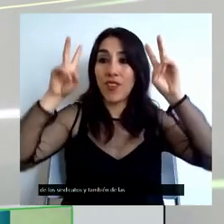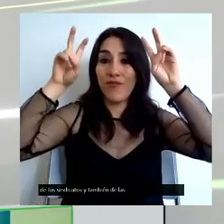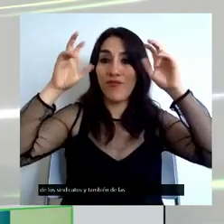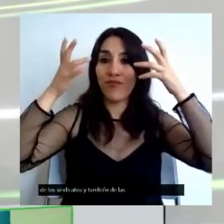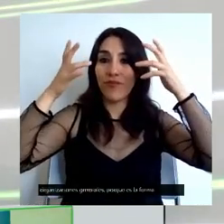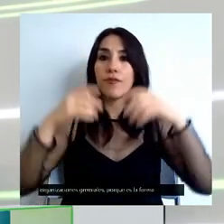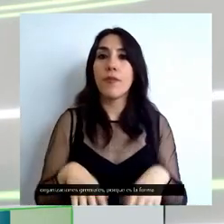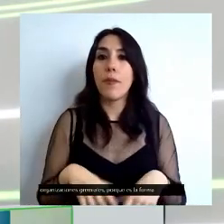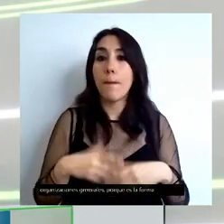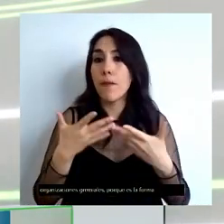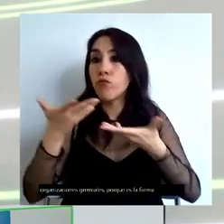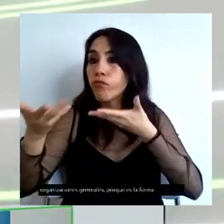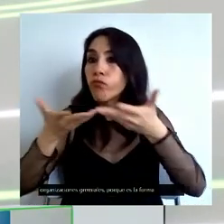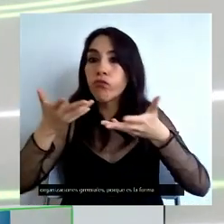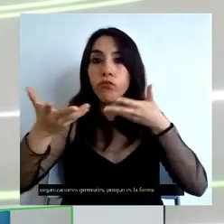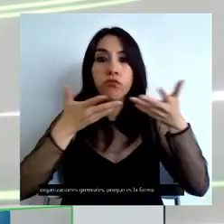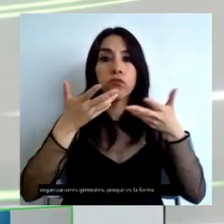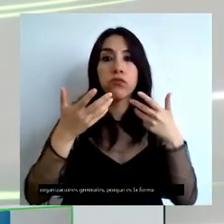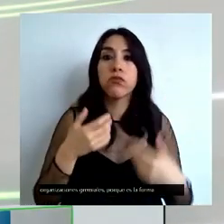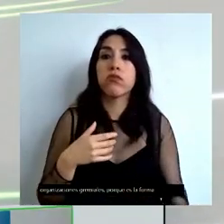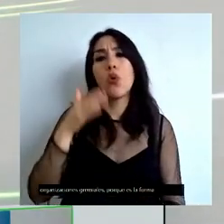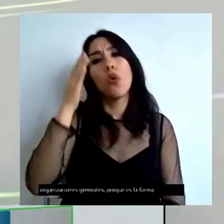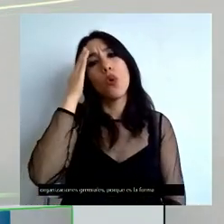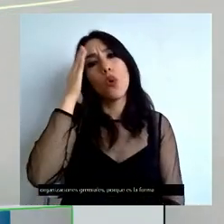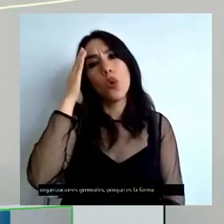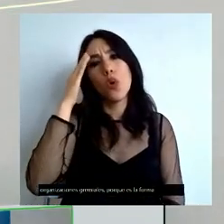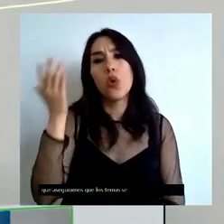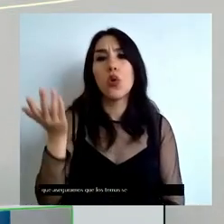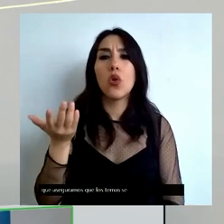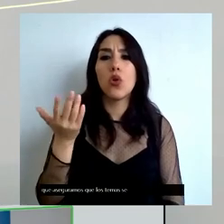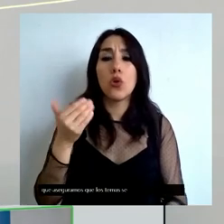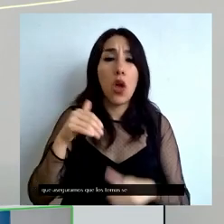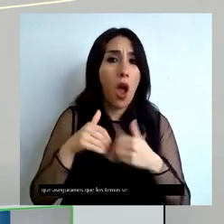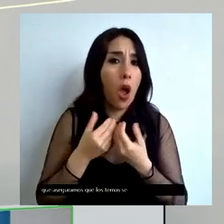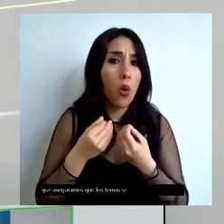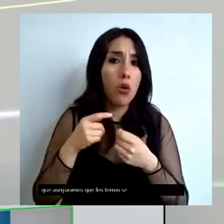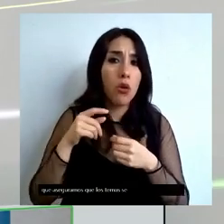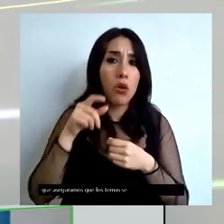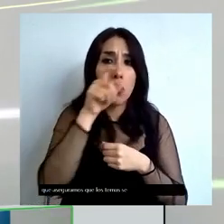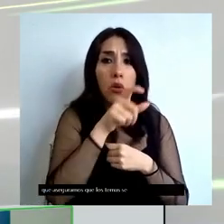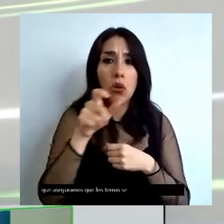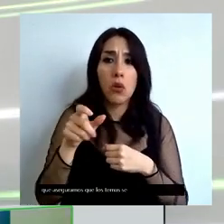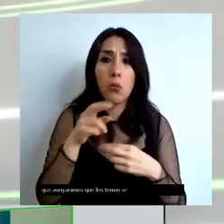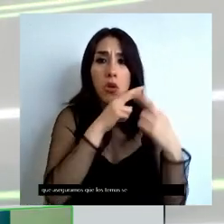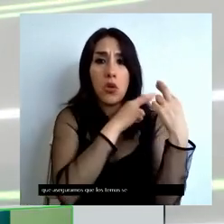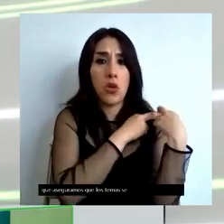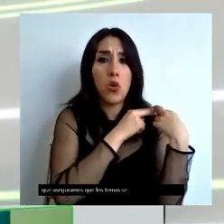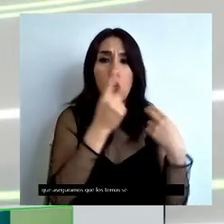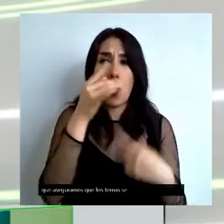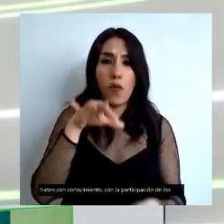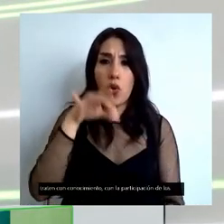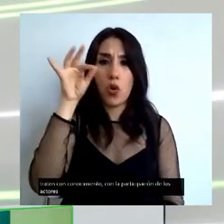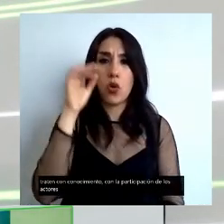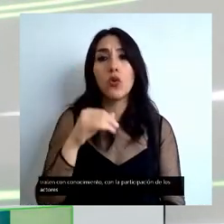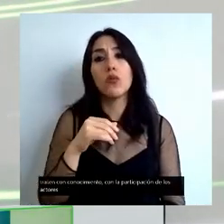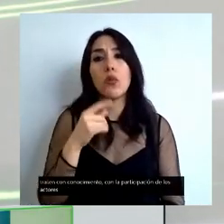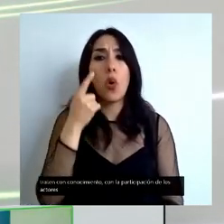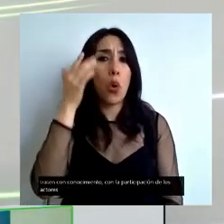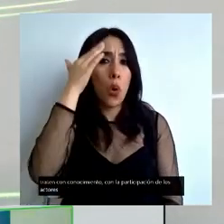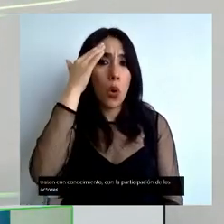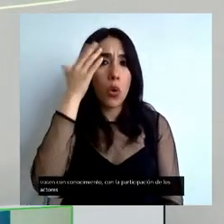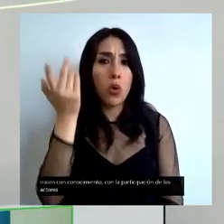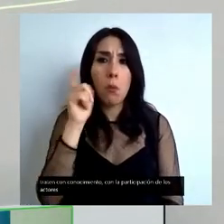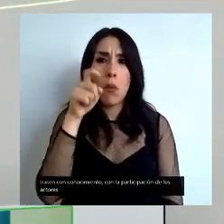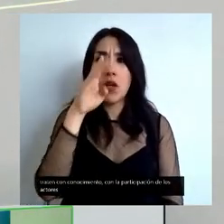¿no? Con la participación de los actores que conocen en directo y conocen